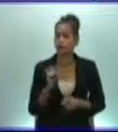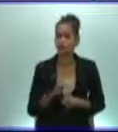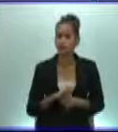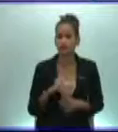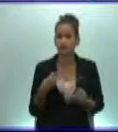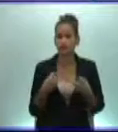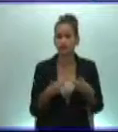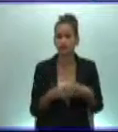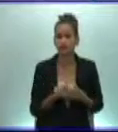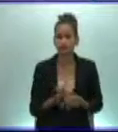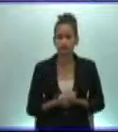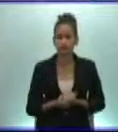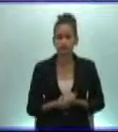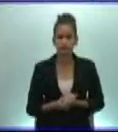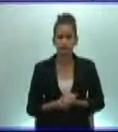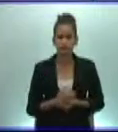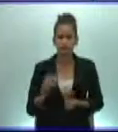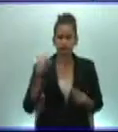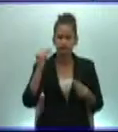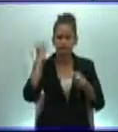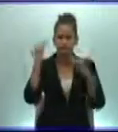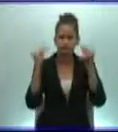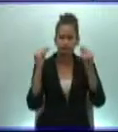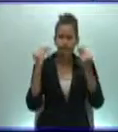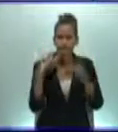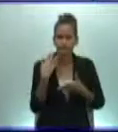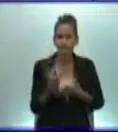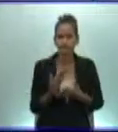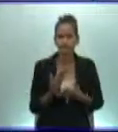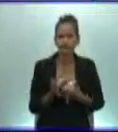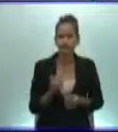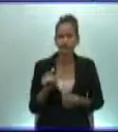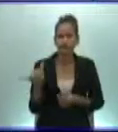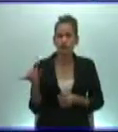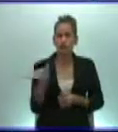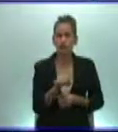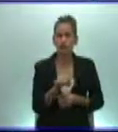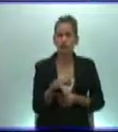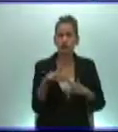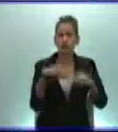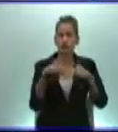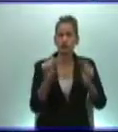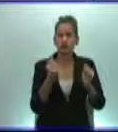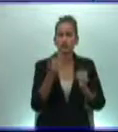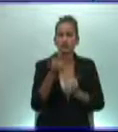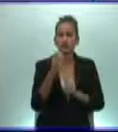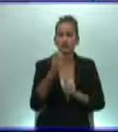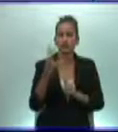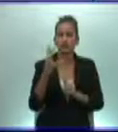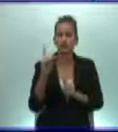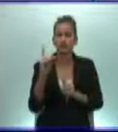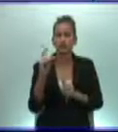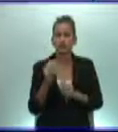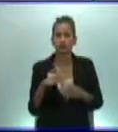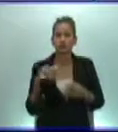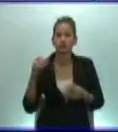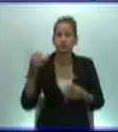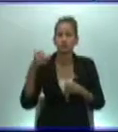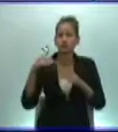solución. Analicemos que vamos a probar la igualdad del triángulo ACD y del triángulo